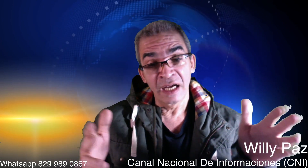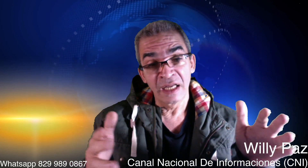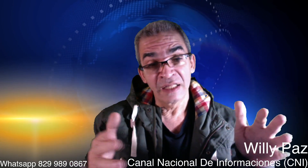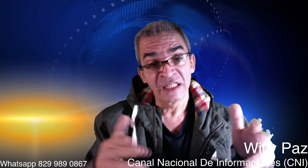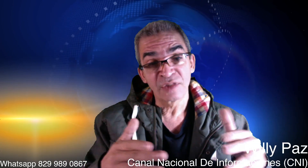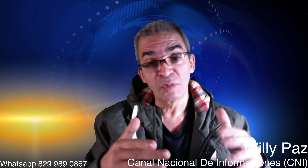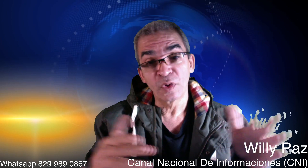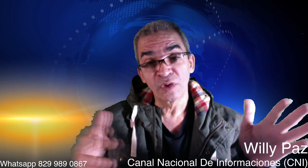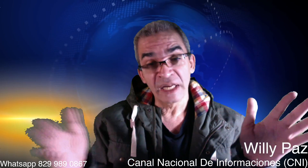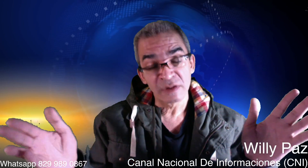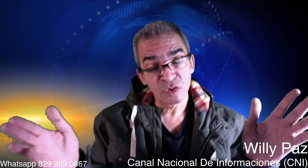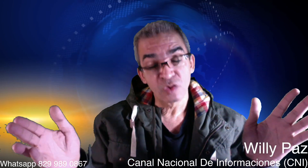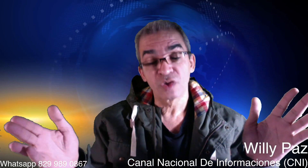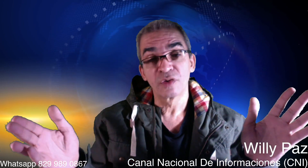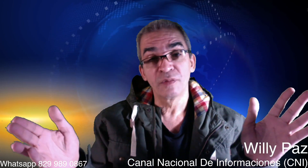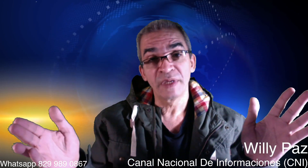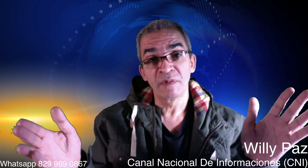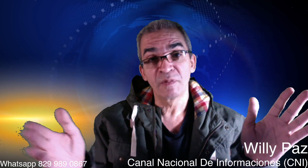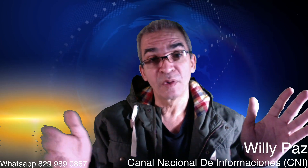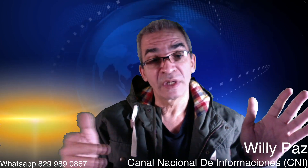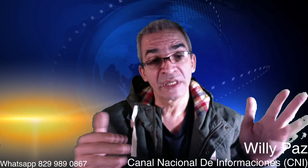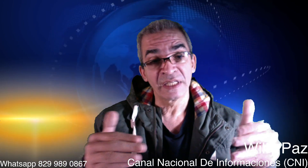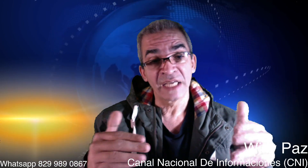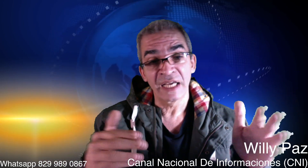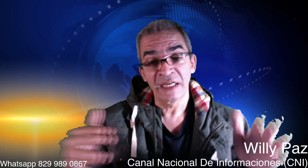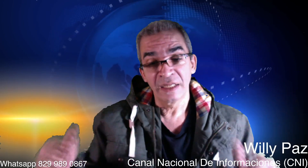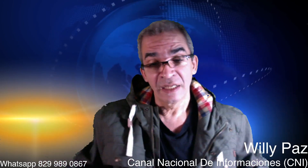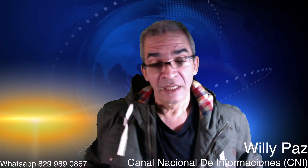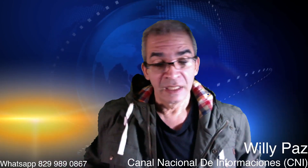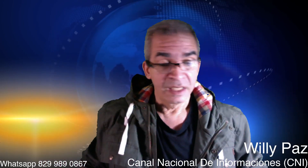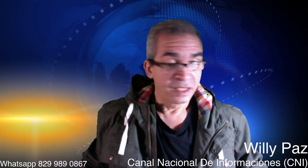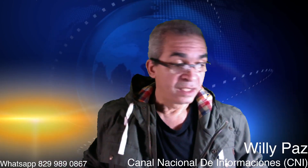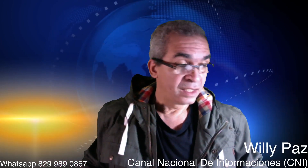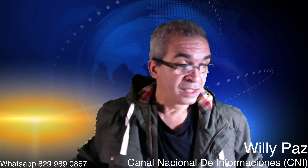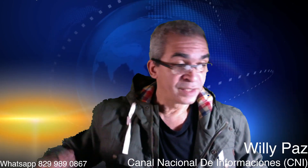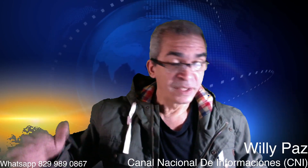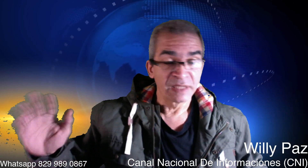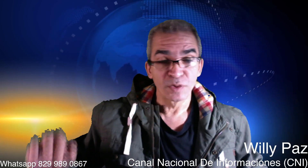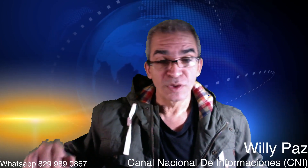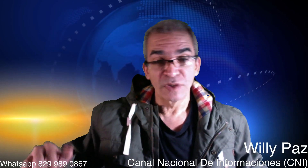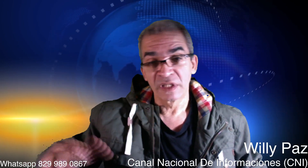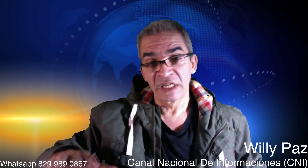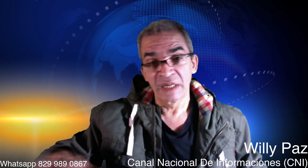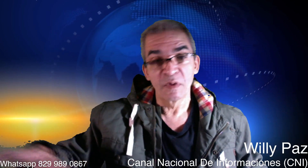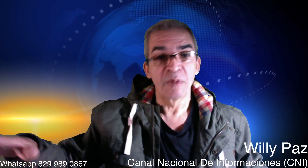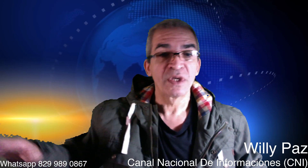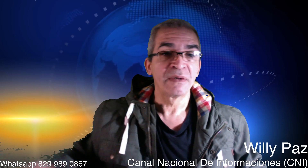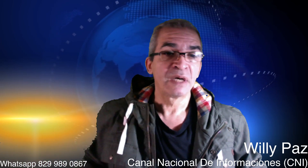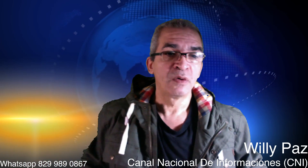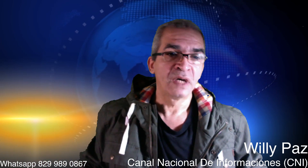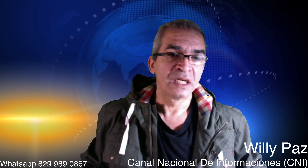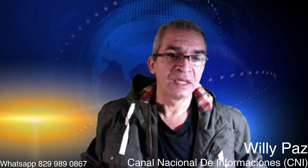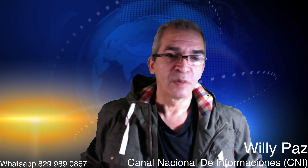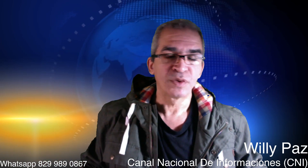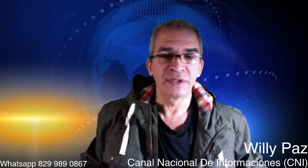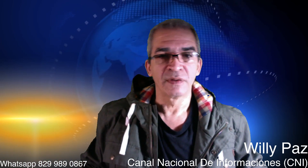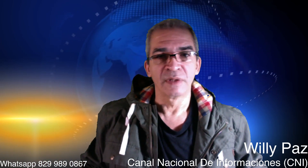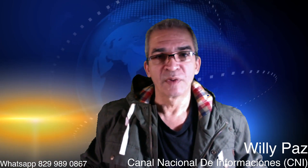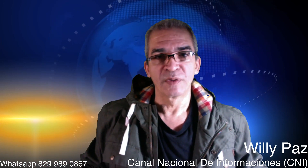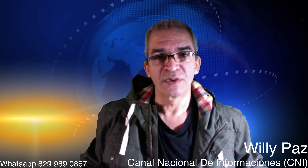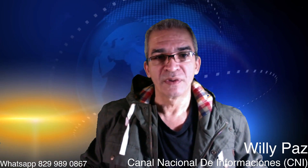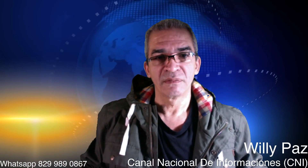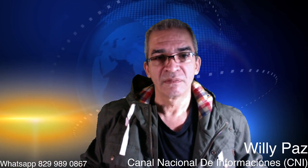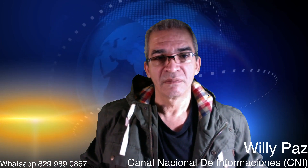a desboronarnos nosotros mismos porque ya ese 20% que tenemos vamos a llevarlo al 10%